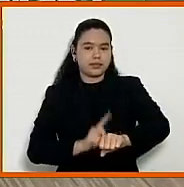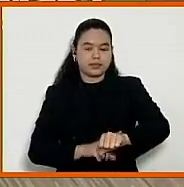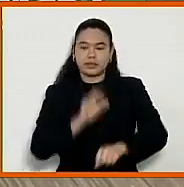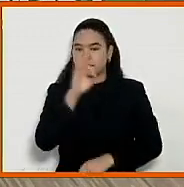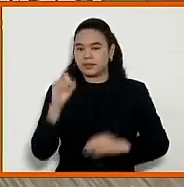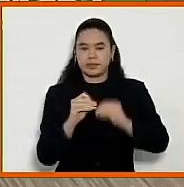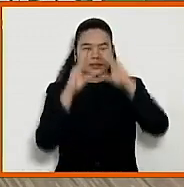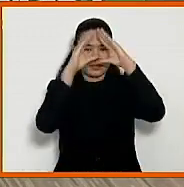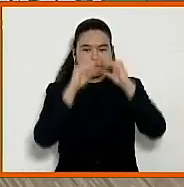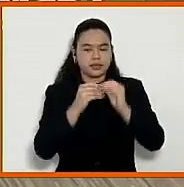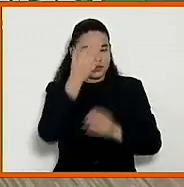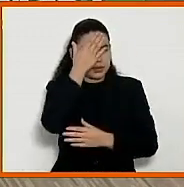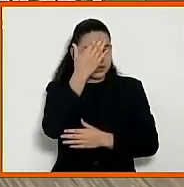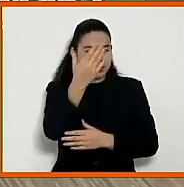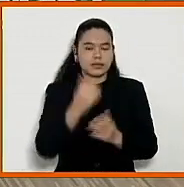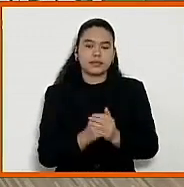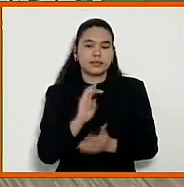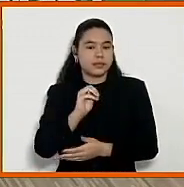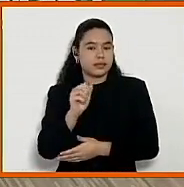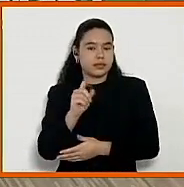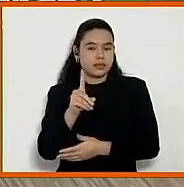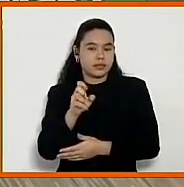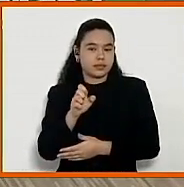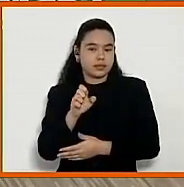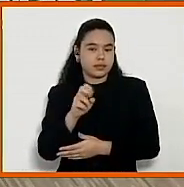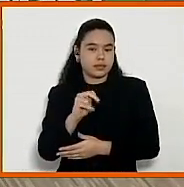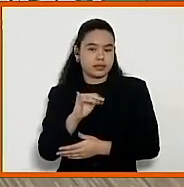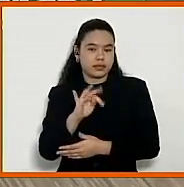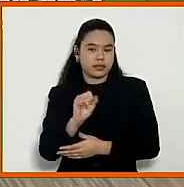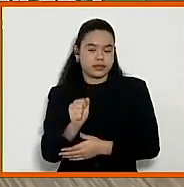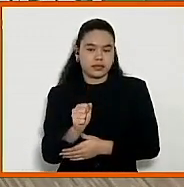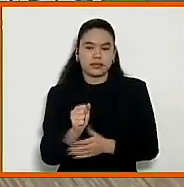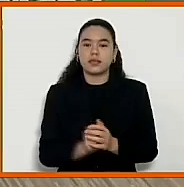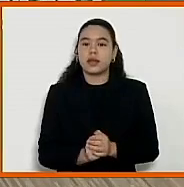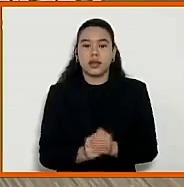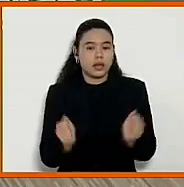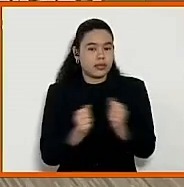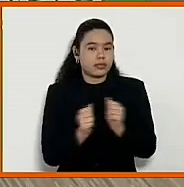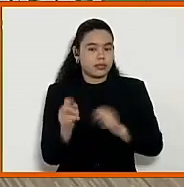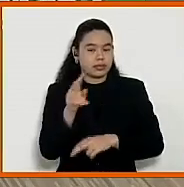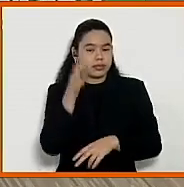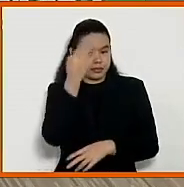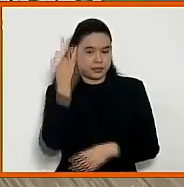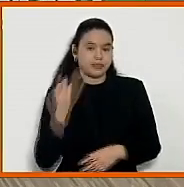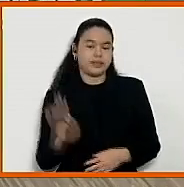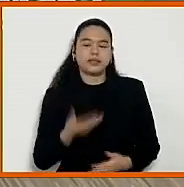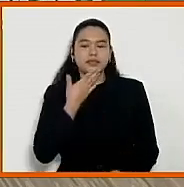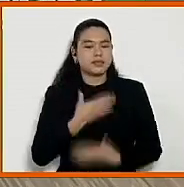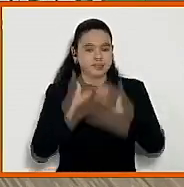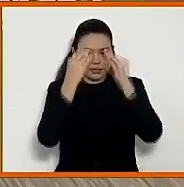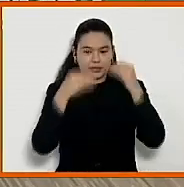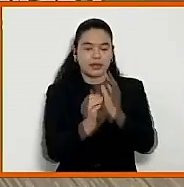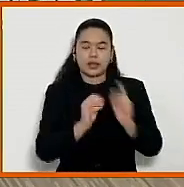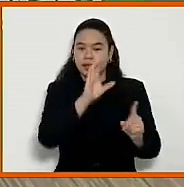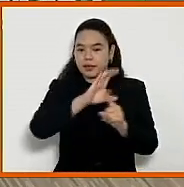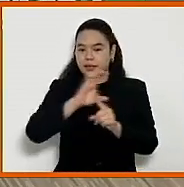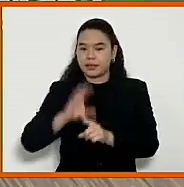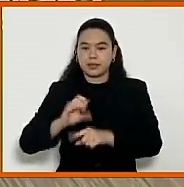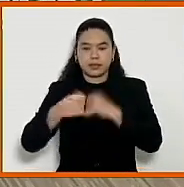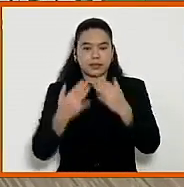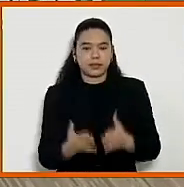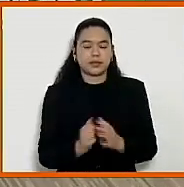en punto de la noche. Te saluda Madeline Escobar en compañía de Francini Zúñiga. Buenas noches, Madeline. Buenas noches a cada uno de nuestros